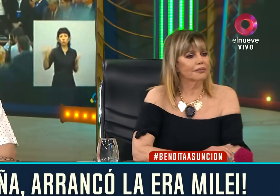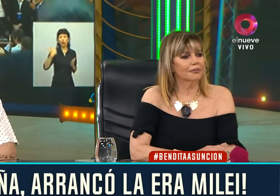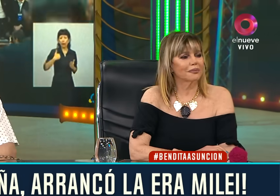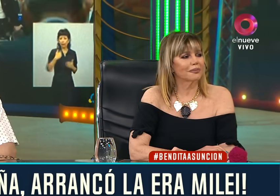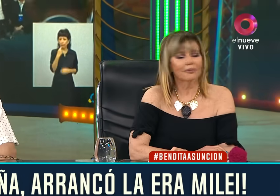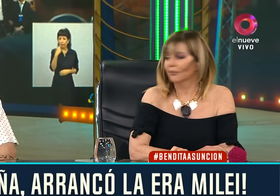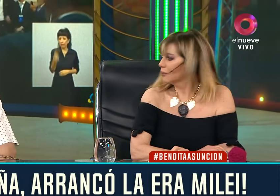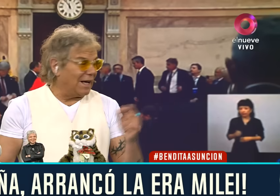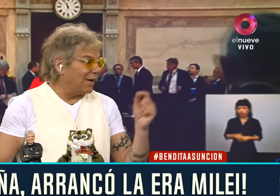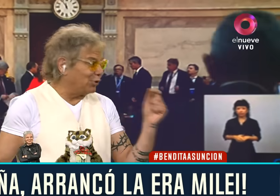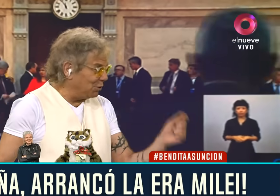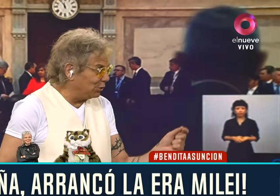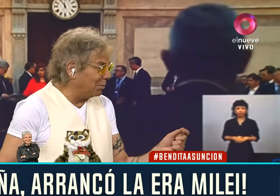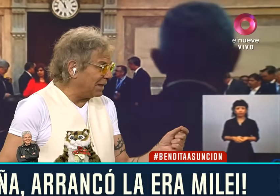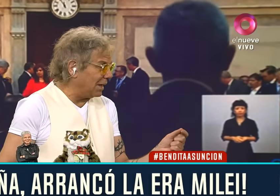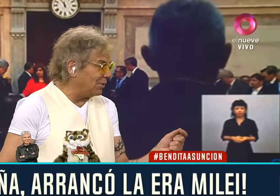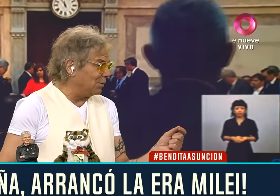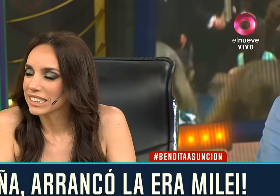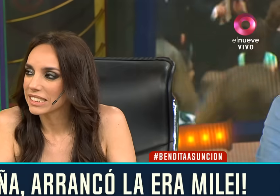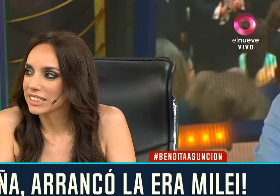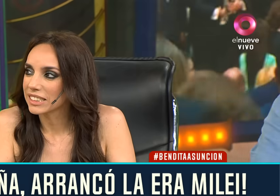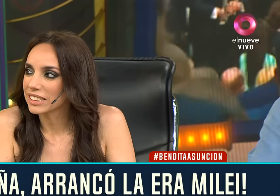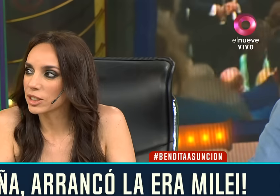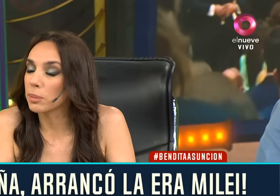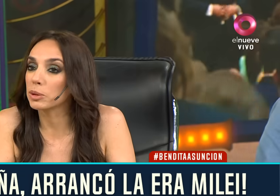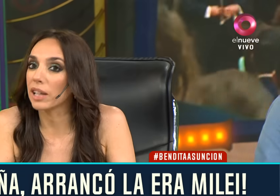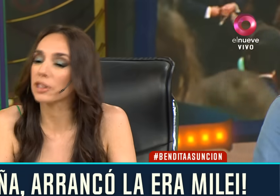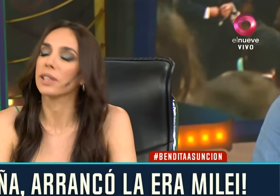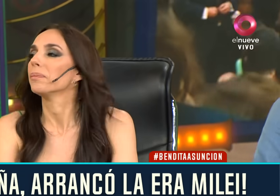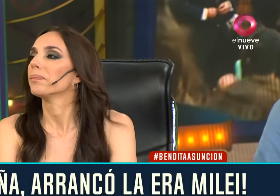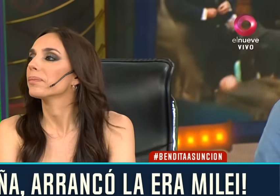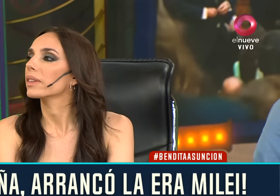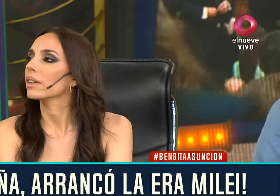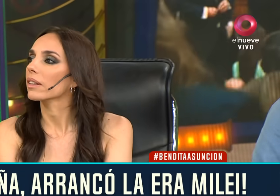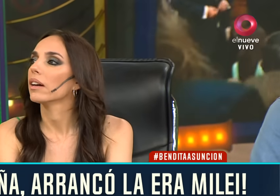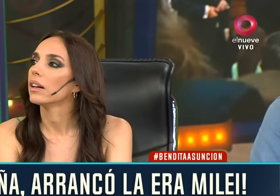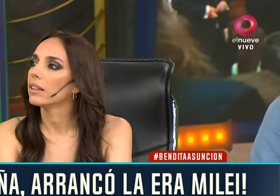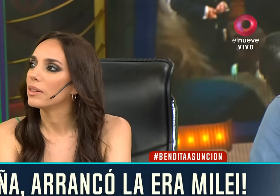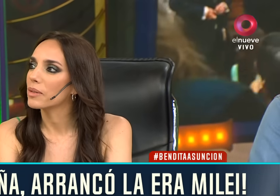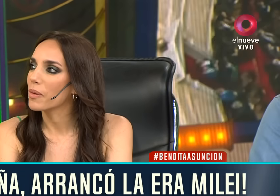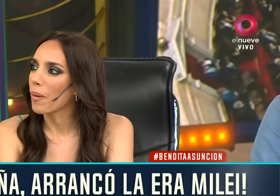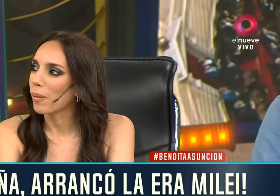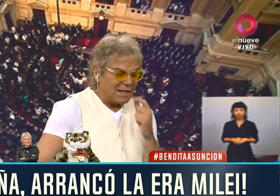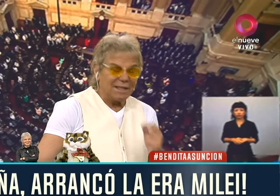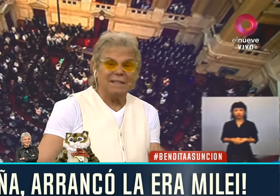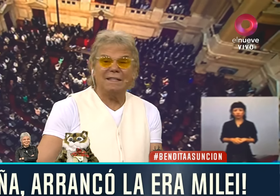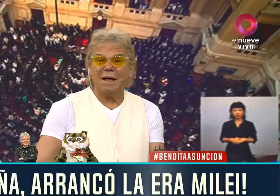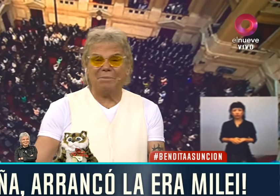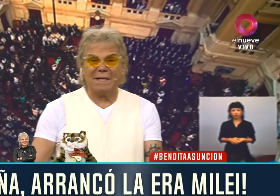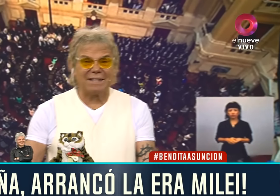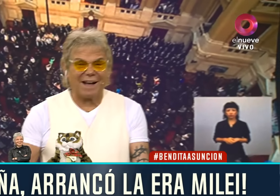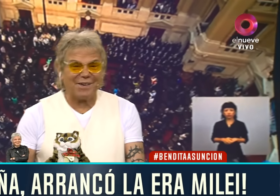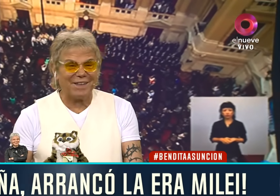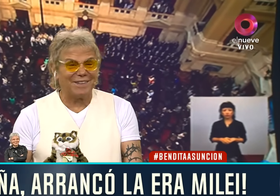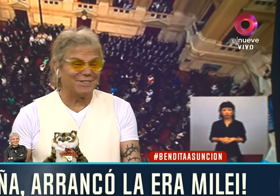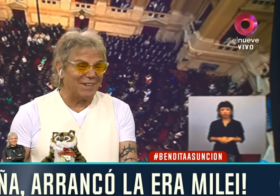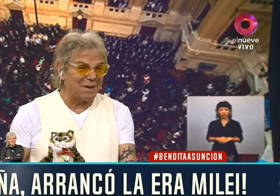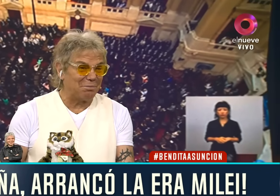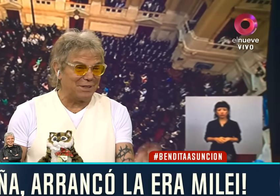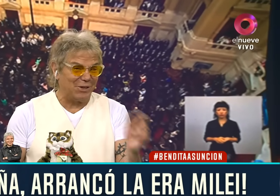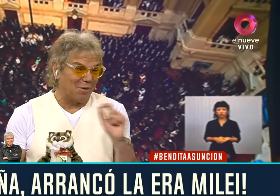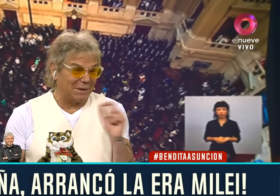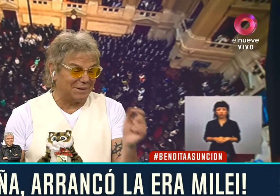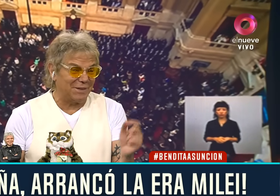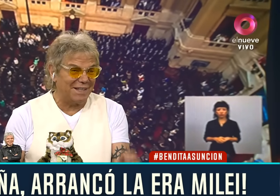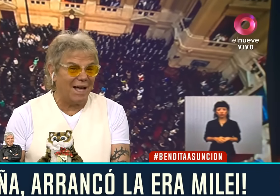Ahora, ¿qué? ¿Asumió tu pareja como legislador? Sí, diputado, sí. Te voy a hacer una pregunta. Cristina Pérez acaba de abandonar